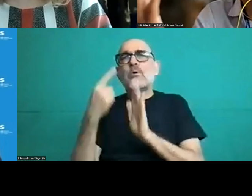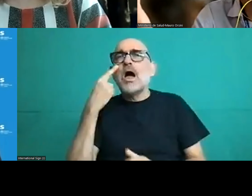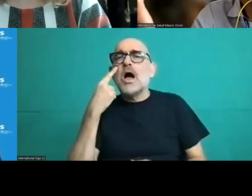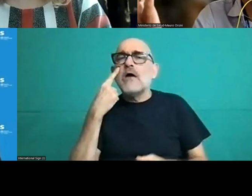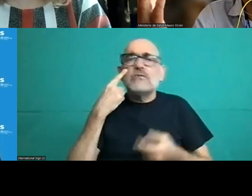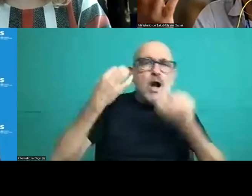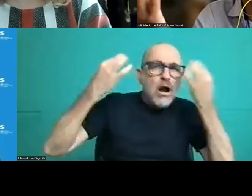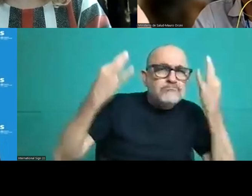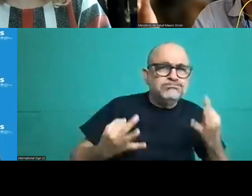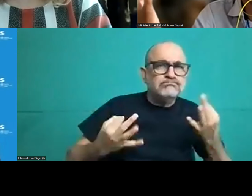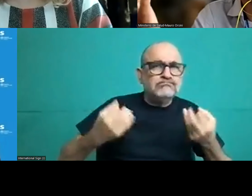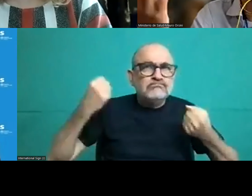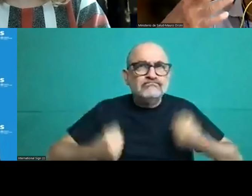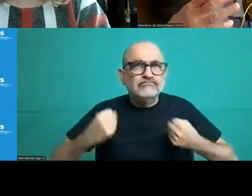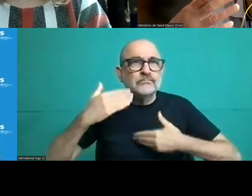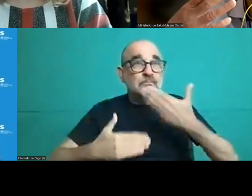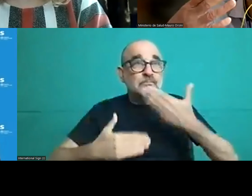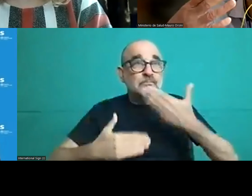ejemplos exitosos han tenido o no.